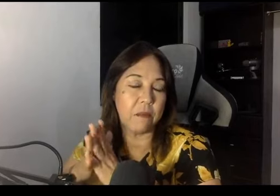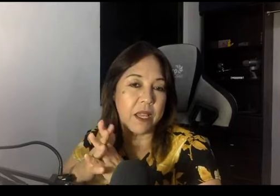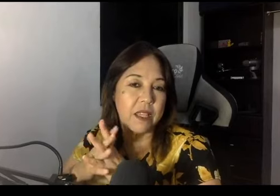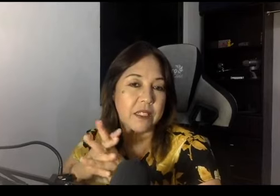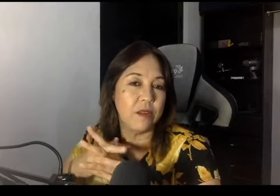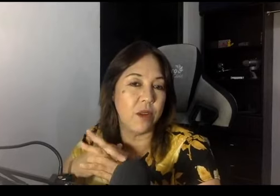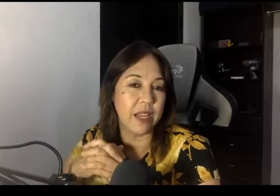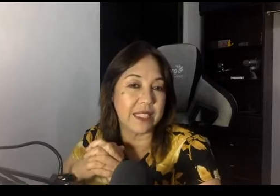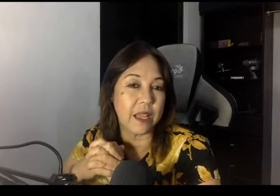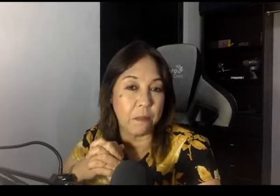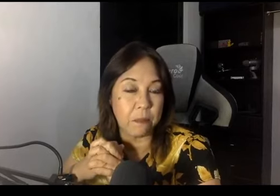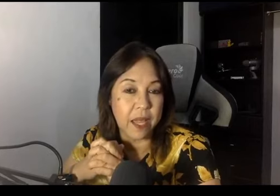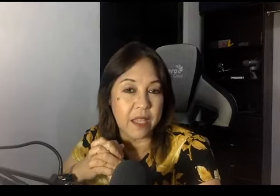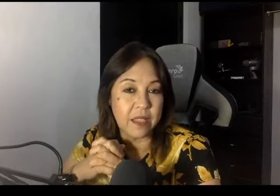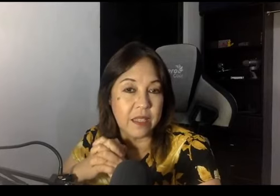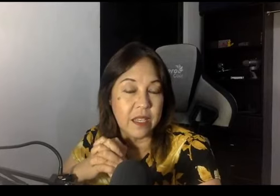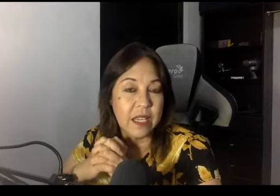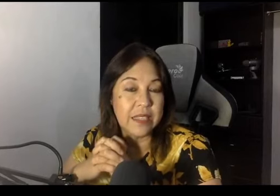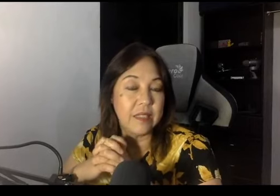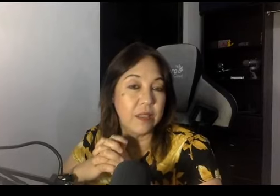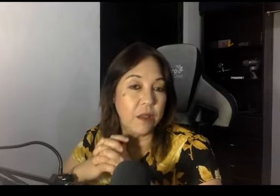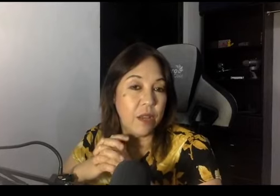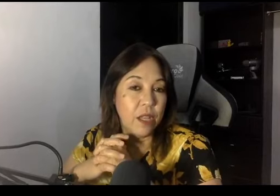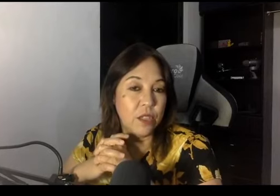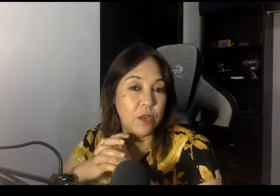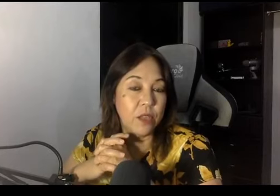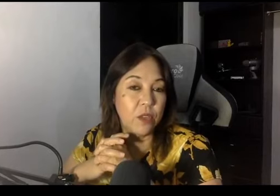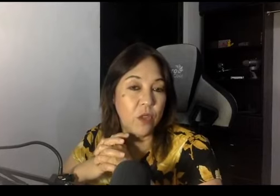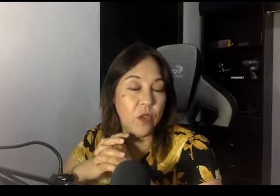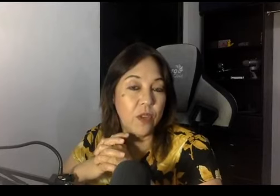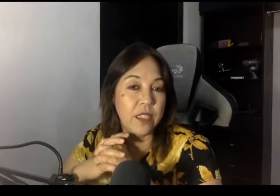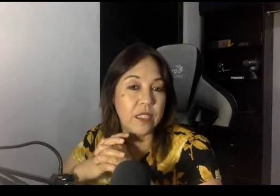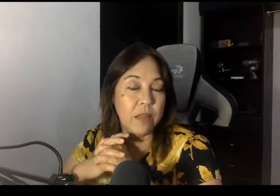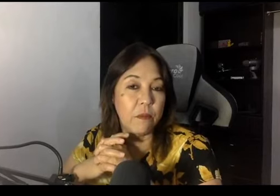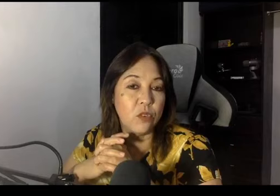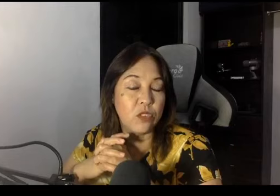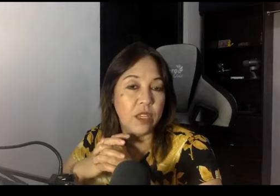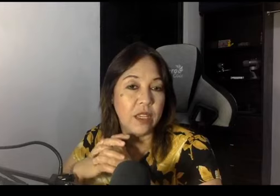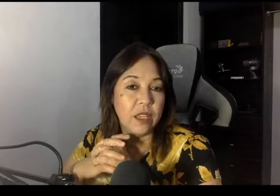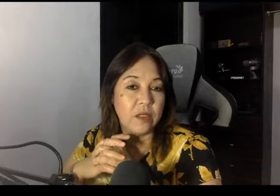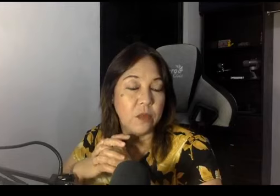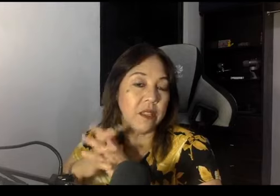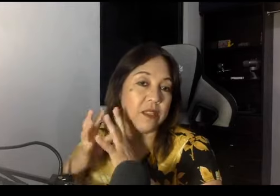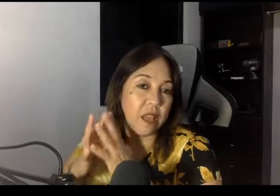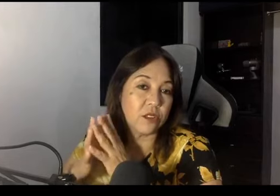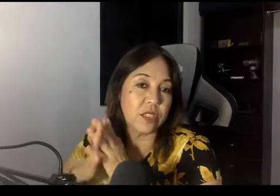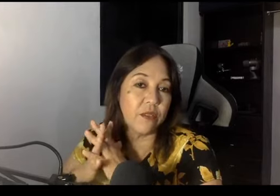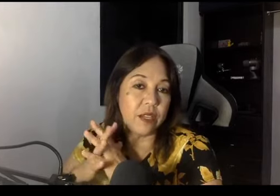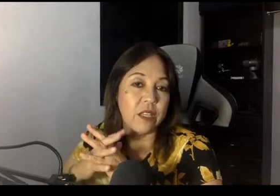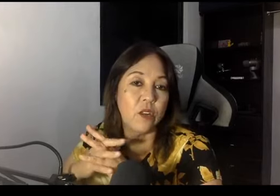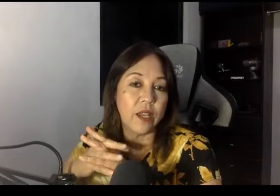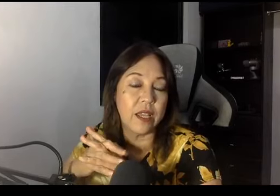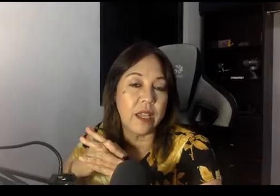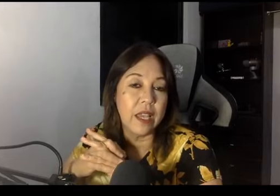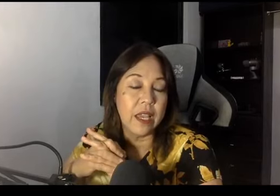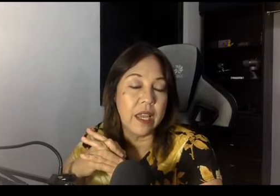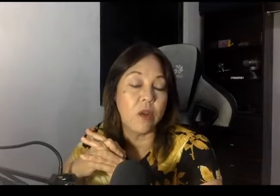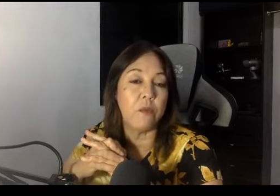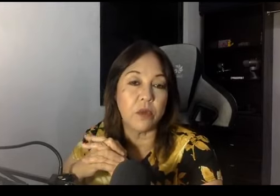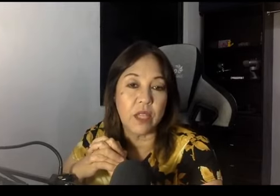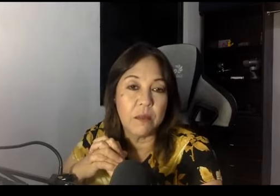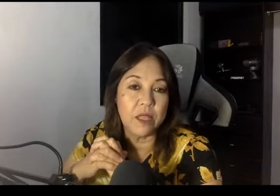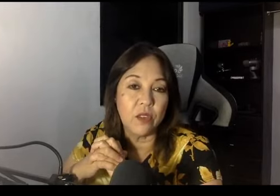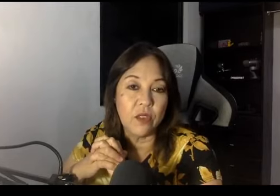las precampañas, sino en las campañas? Dice, sobre todo estamos supeditados a ver qué es lo que